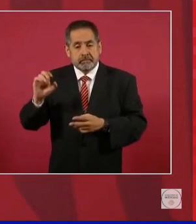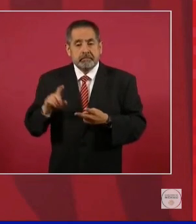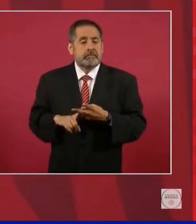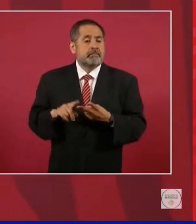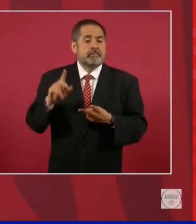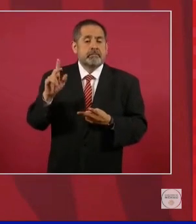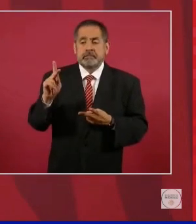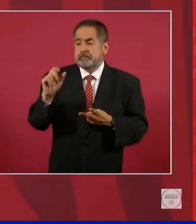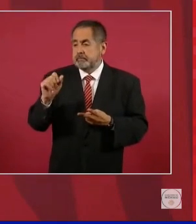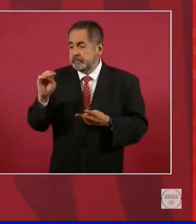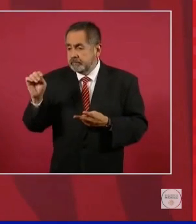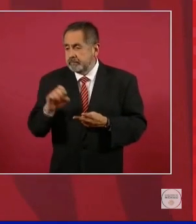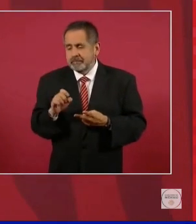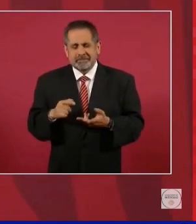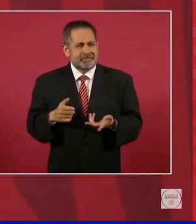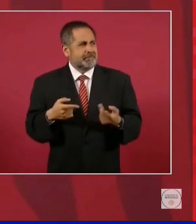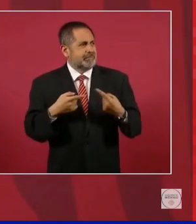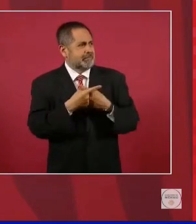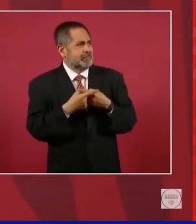Pemex.